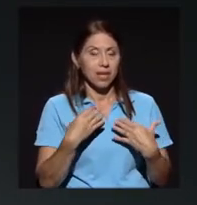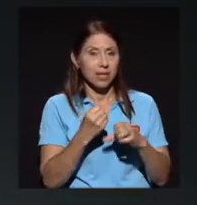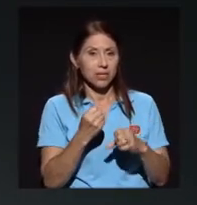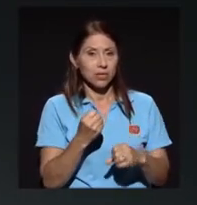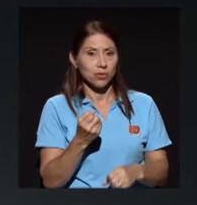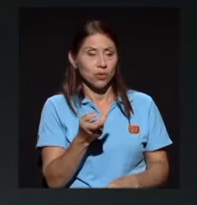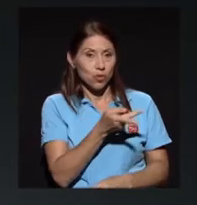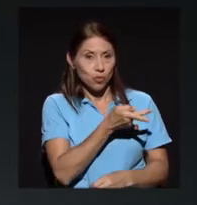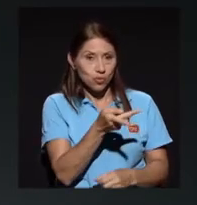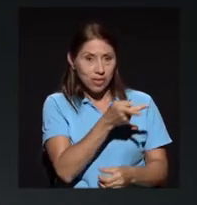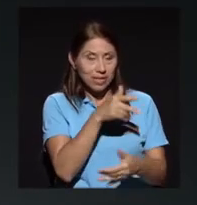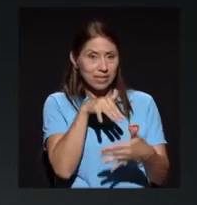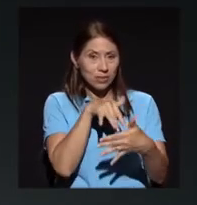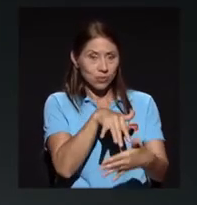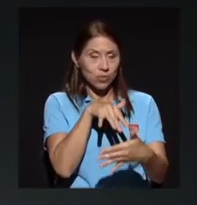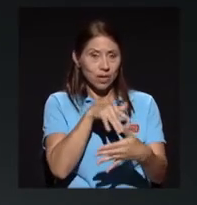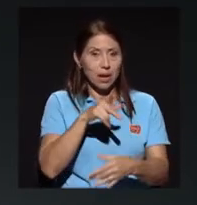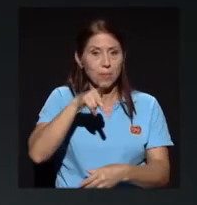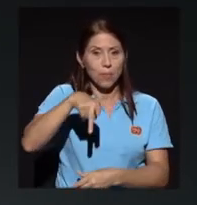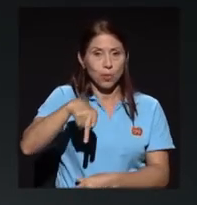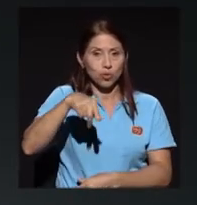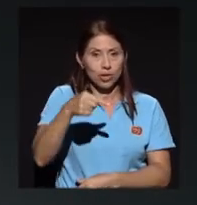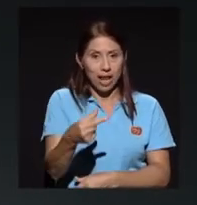hacer posgrados fuera del país